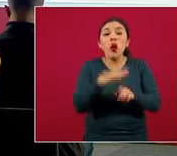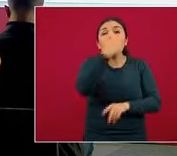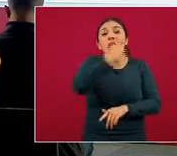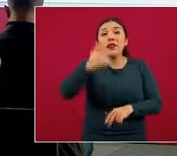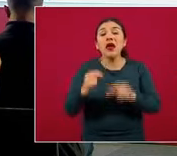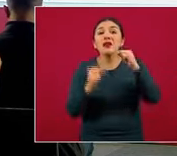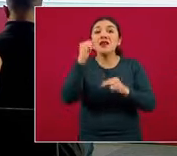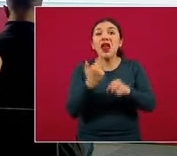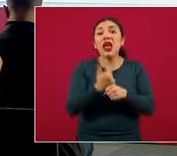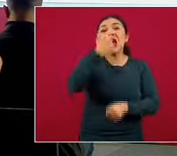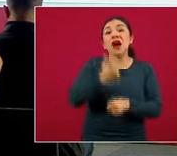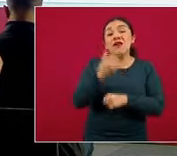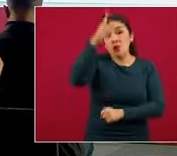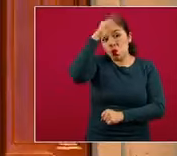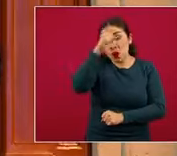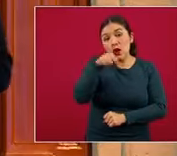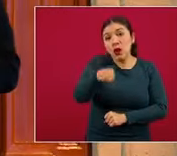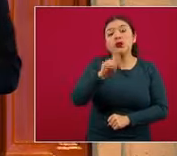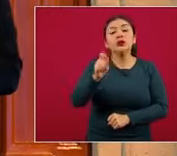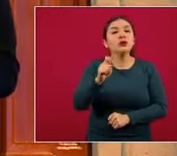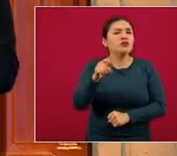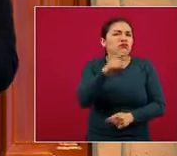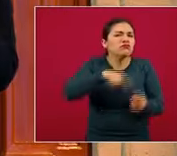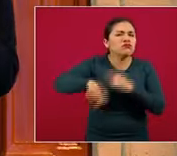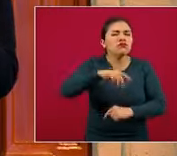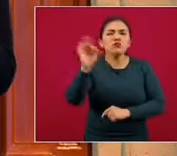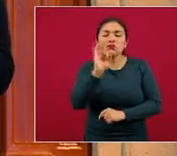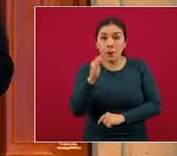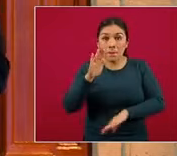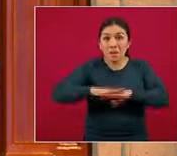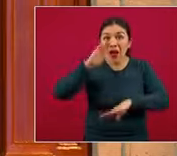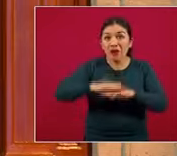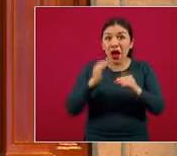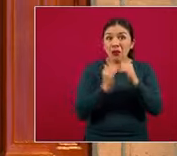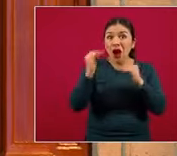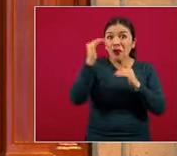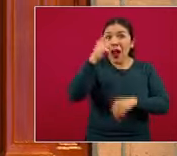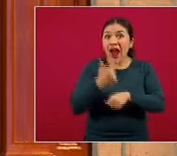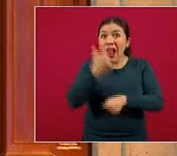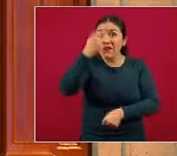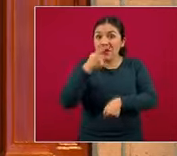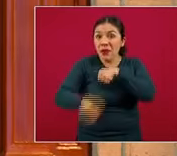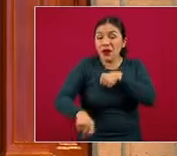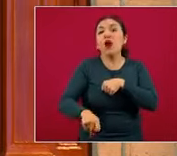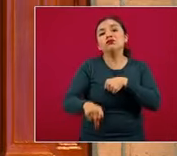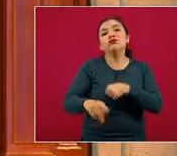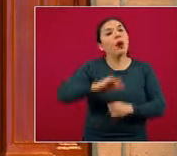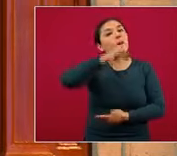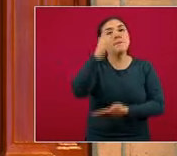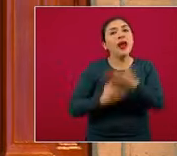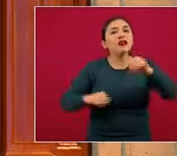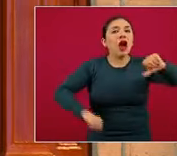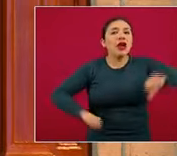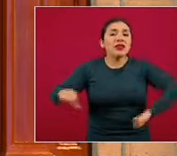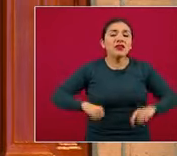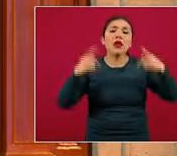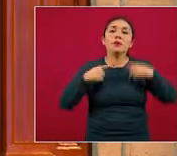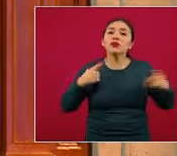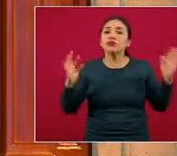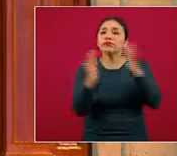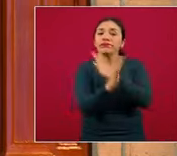de riesgo, recordando que de manera general, mientras más alto nivel de riesgo, pues bueno, menor debe de ser la